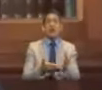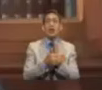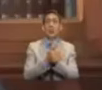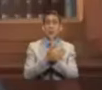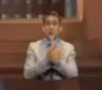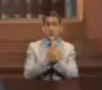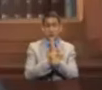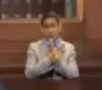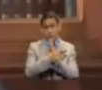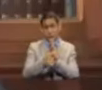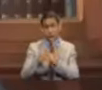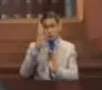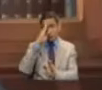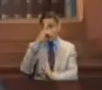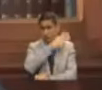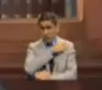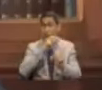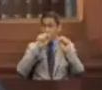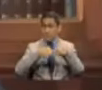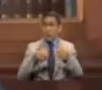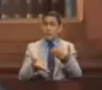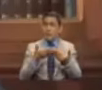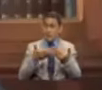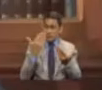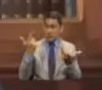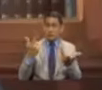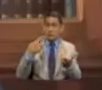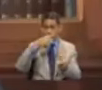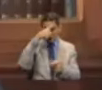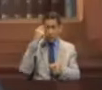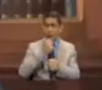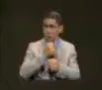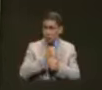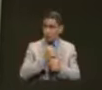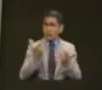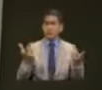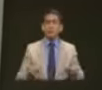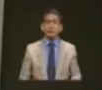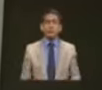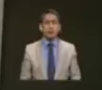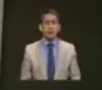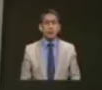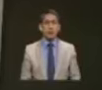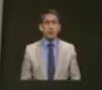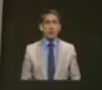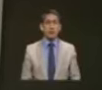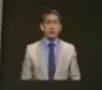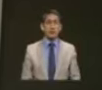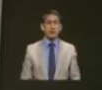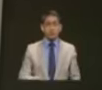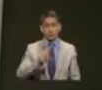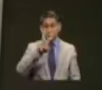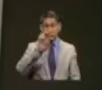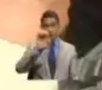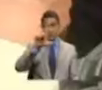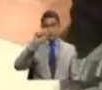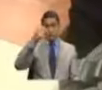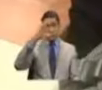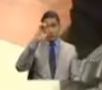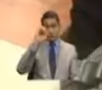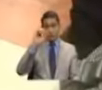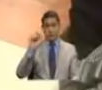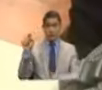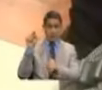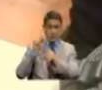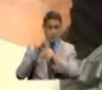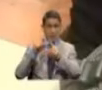ser parte de esa fuerza laboral en esas instituciones. Pedro Velasco, asambleísta ponente del proyecto de ley, explica que la propuesta